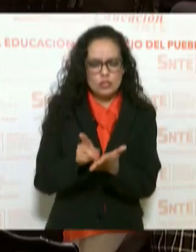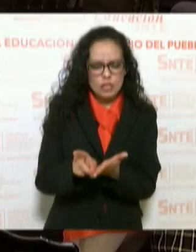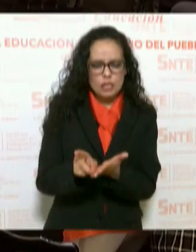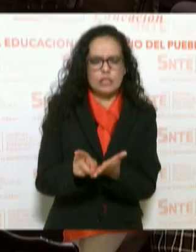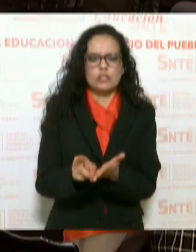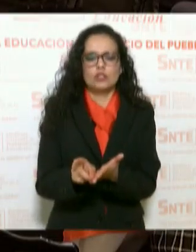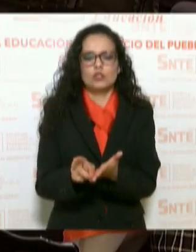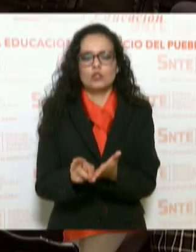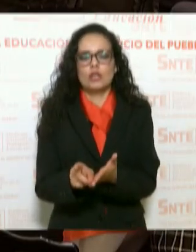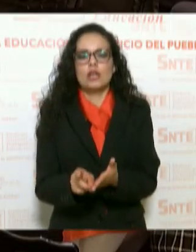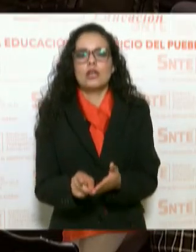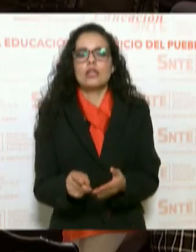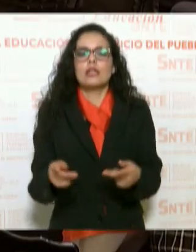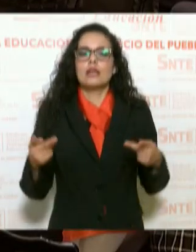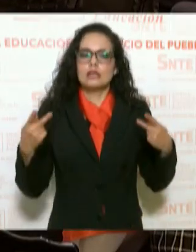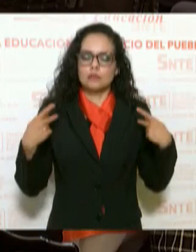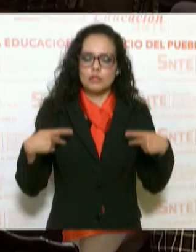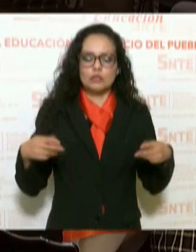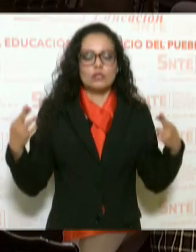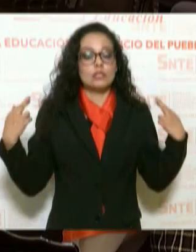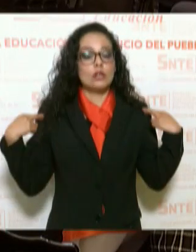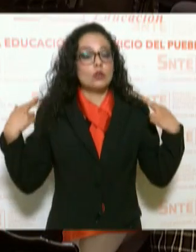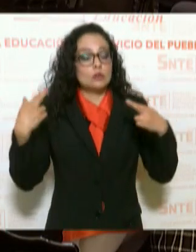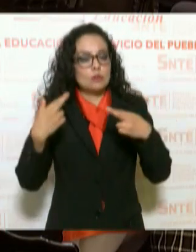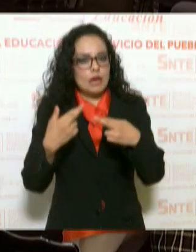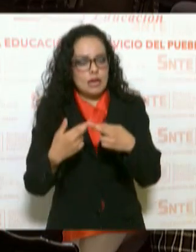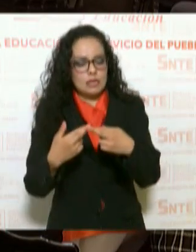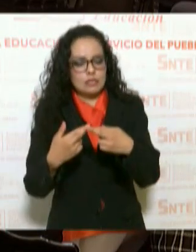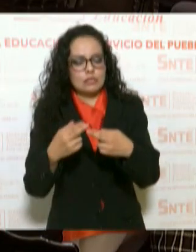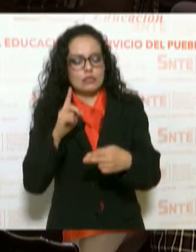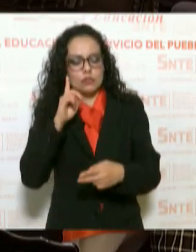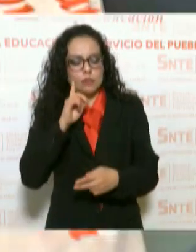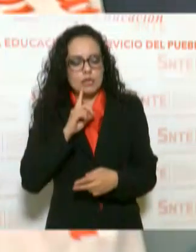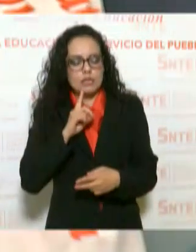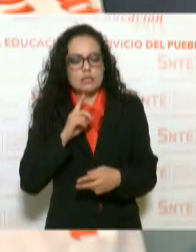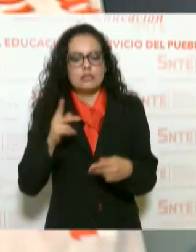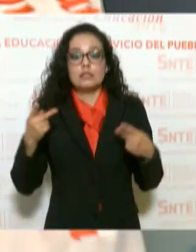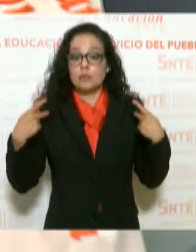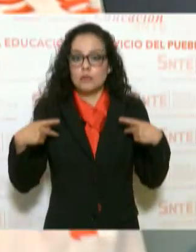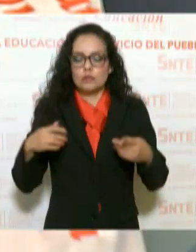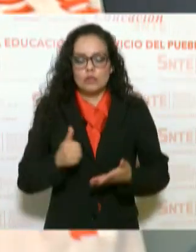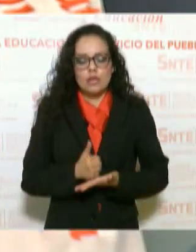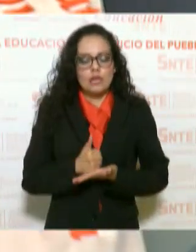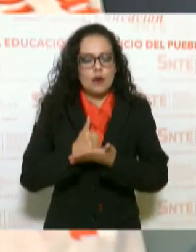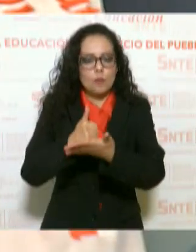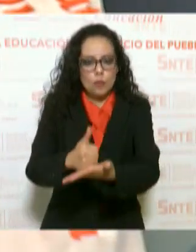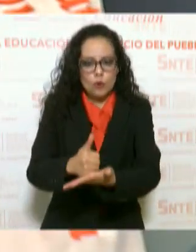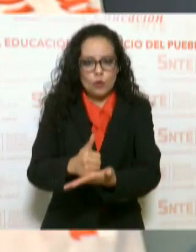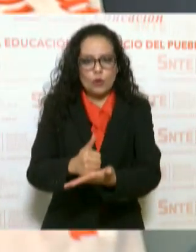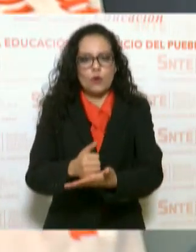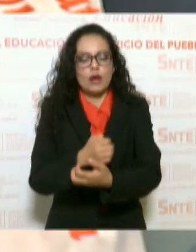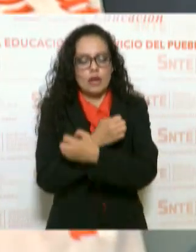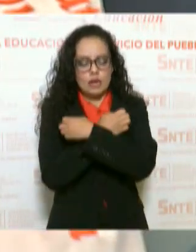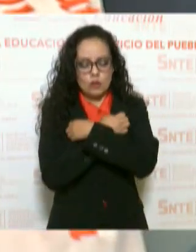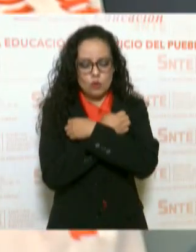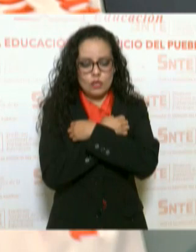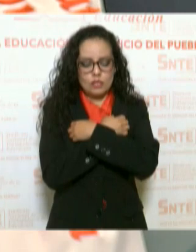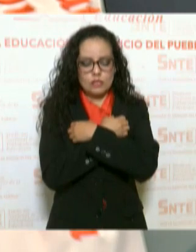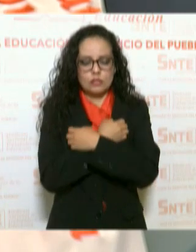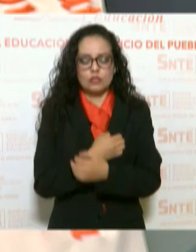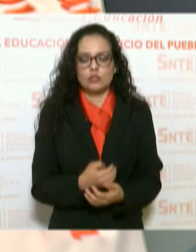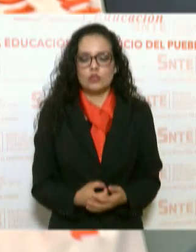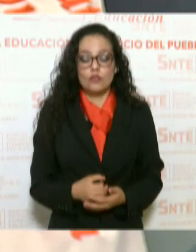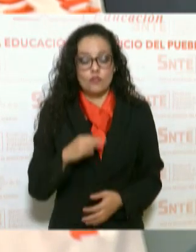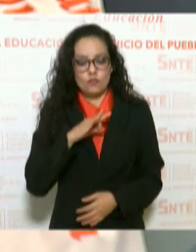docente y de apoyo educativo. Enhorabuena por estos 30 años de compromiso educativo y apoyo a